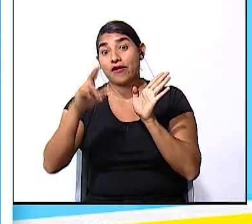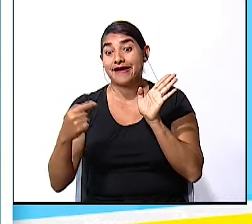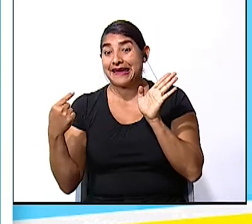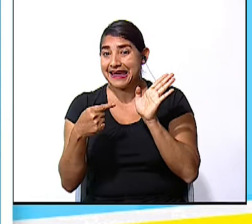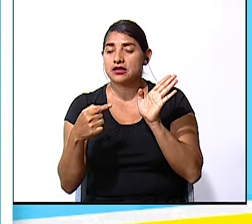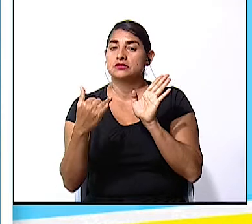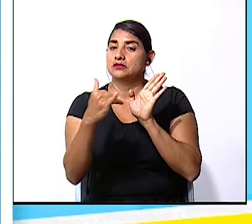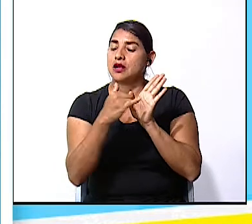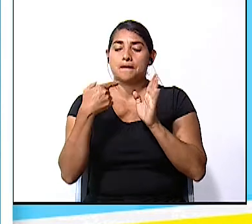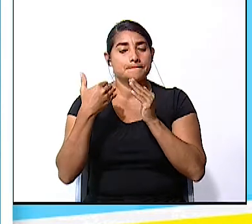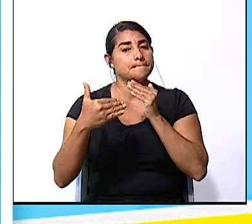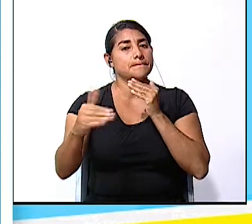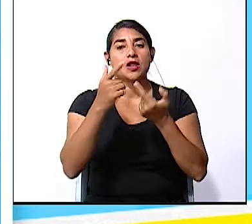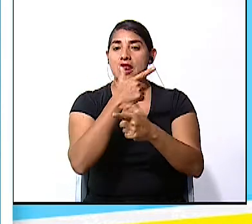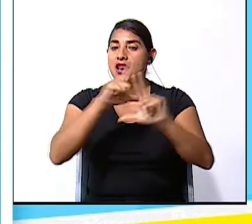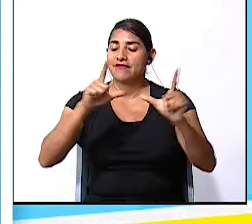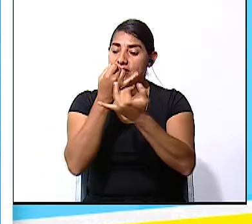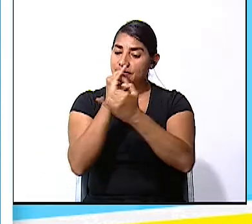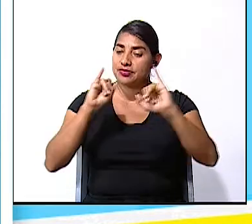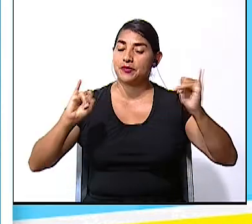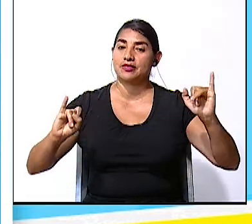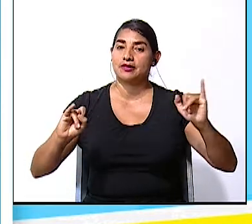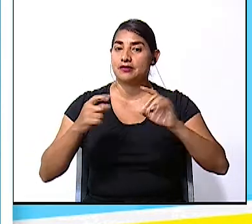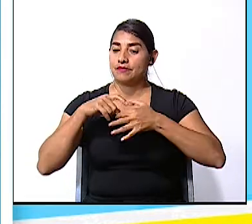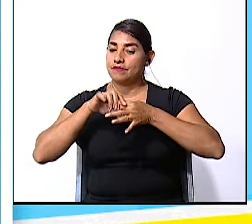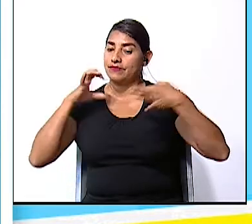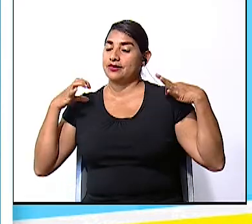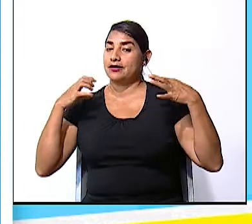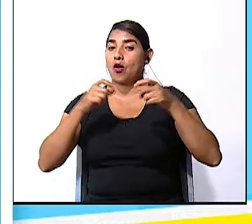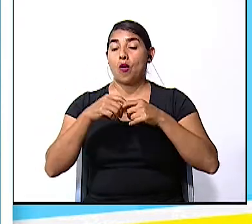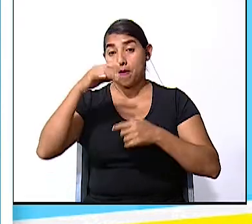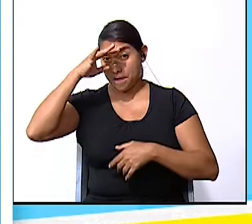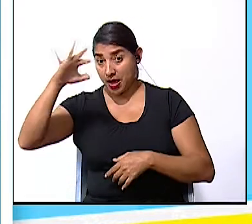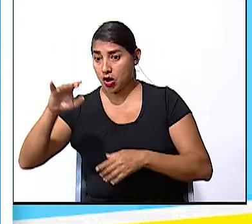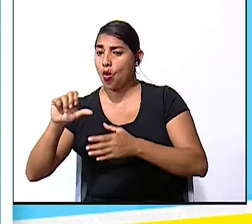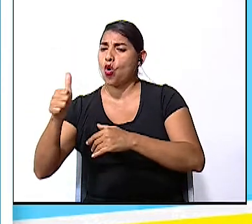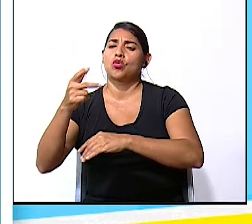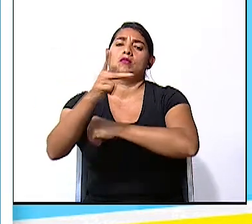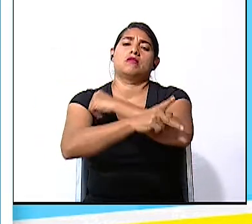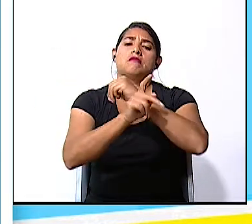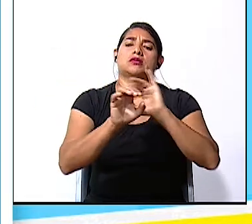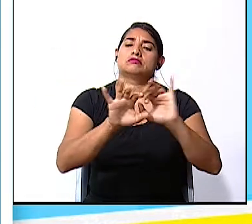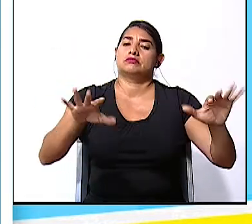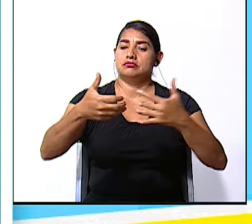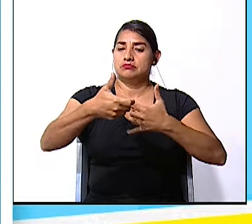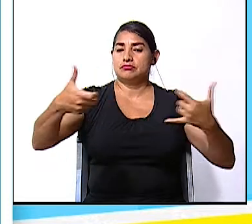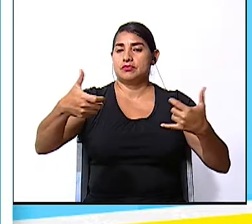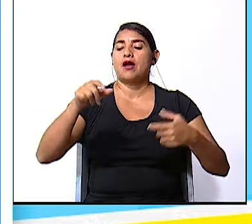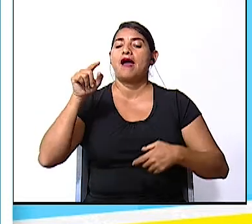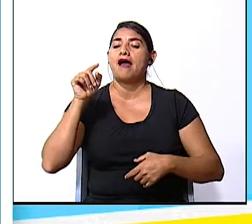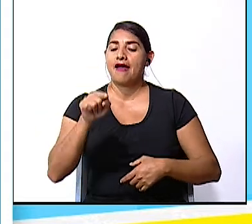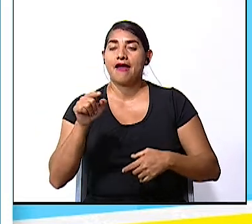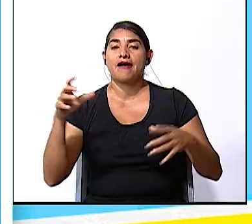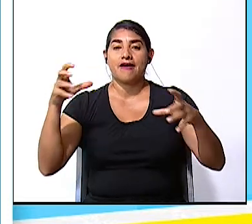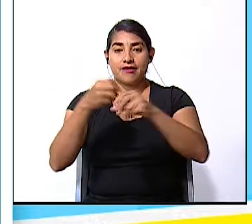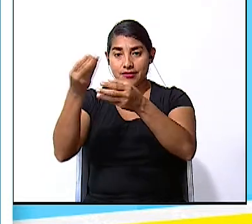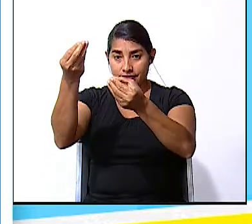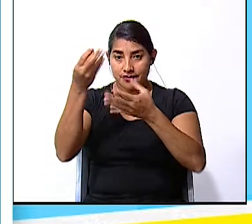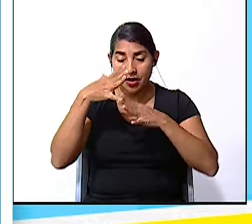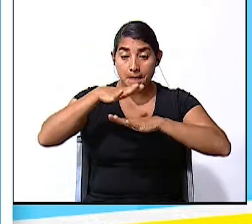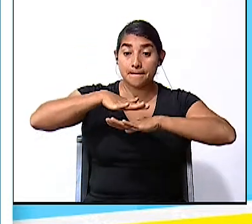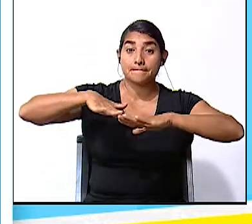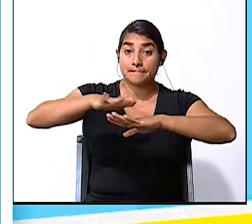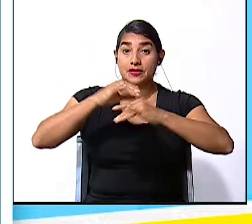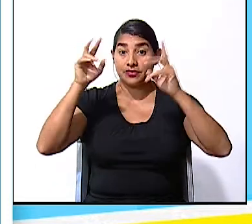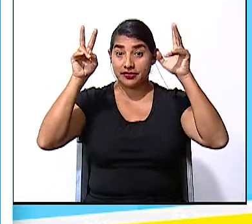es y será por siempre libre e independiente de España, de México y cualquier otra potencia o nación. Estos son los datos básicos del